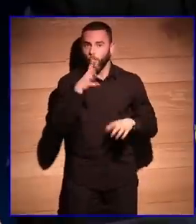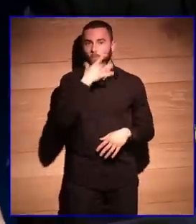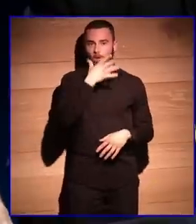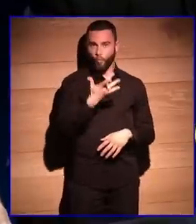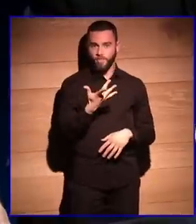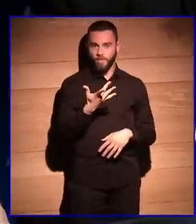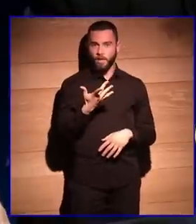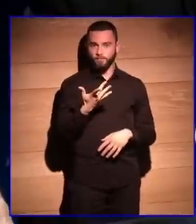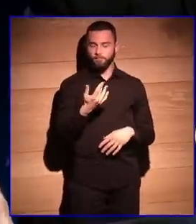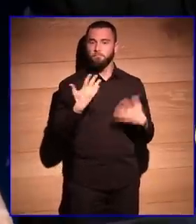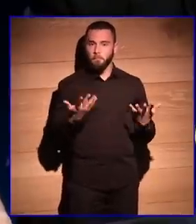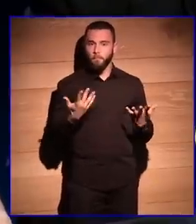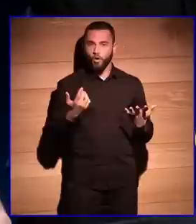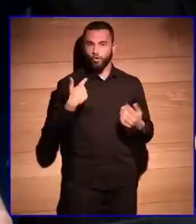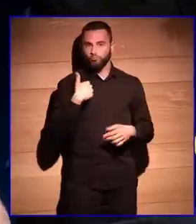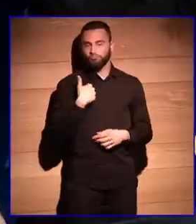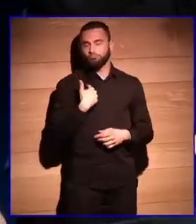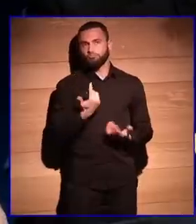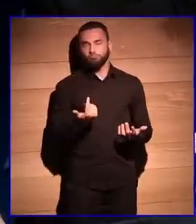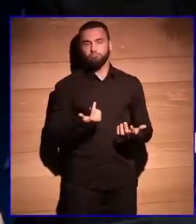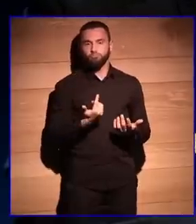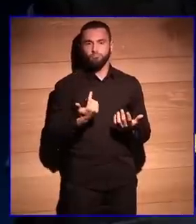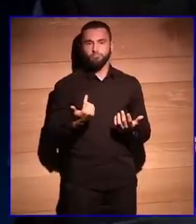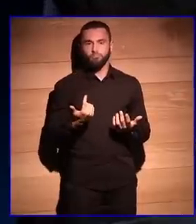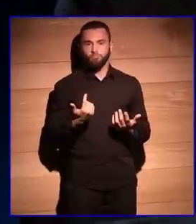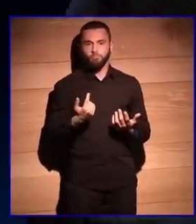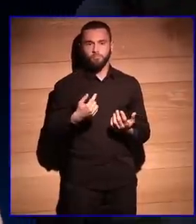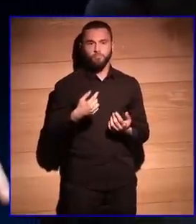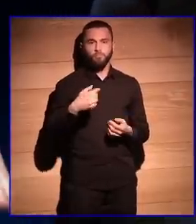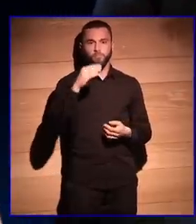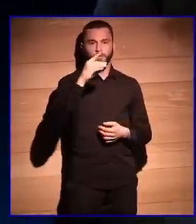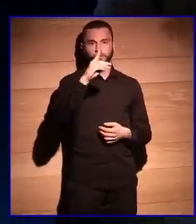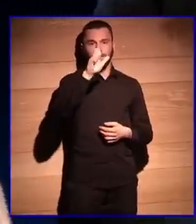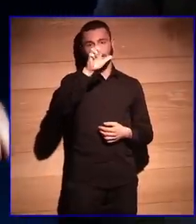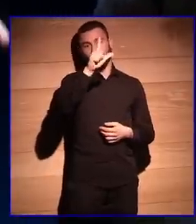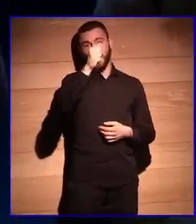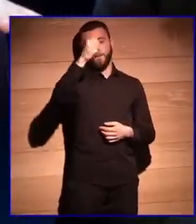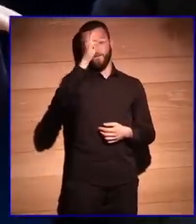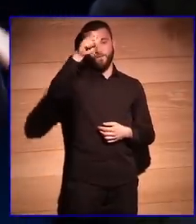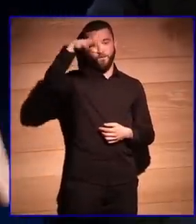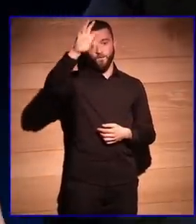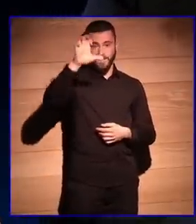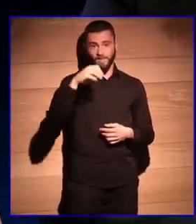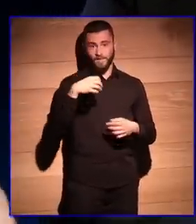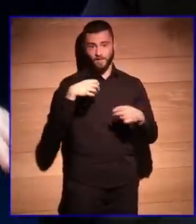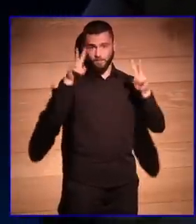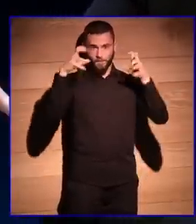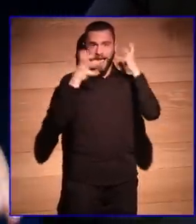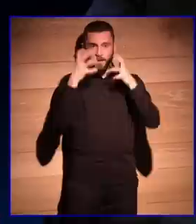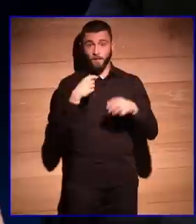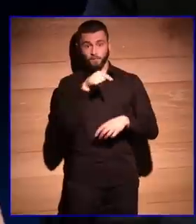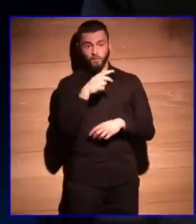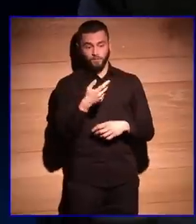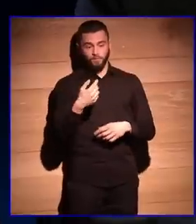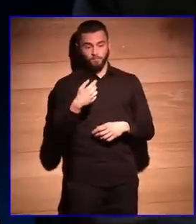vergüenza, pero yo veía una serie de Félix Rodríguez de la Fuente que empezaba con un águila que cogía un corderito. Entonces todos mis